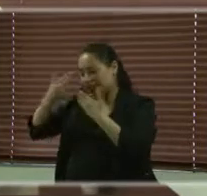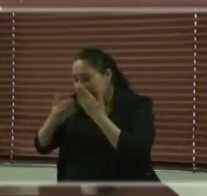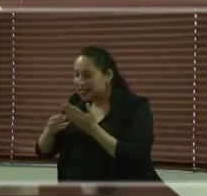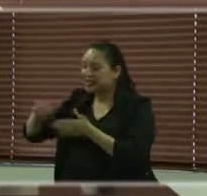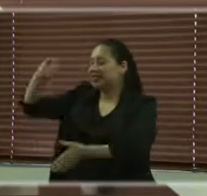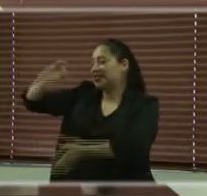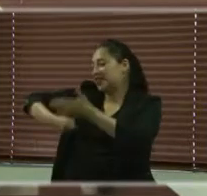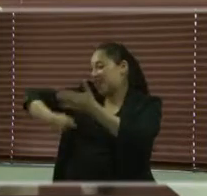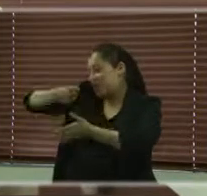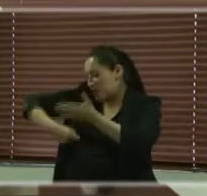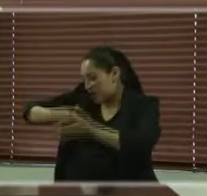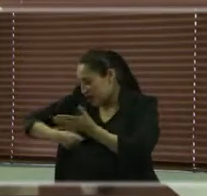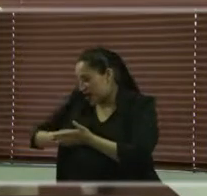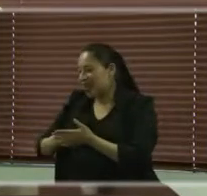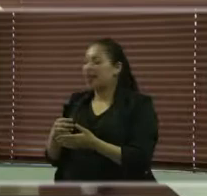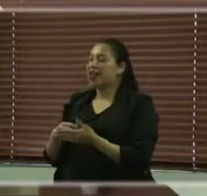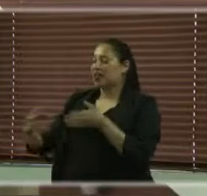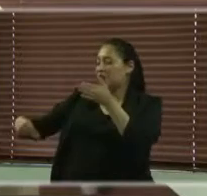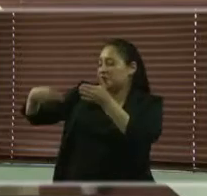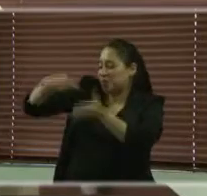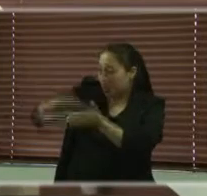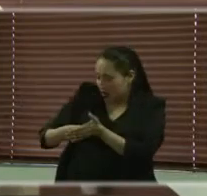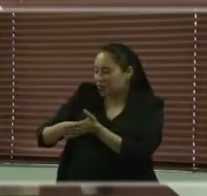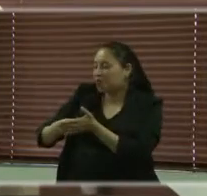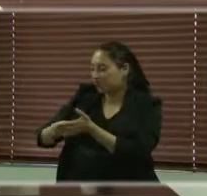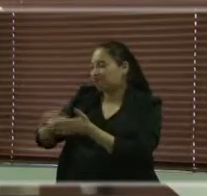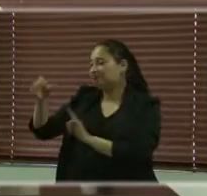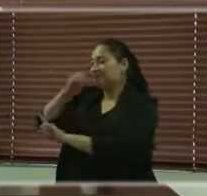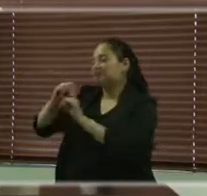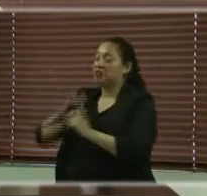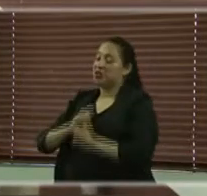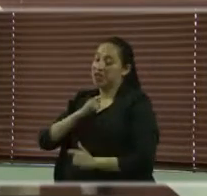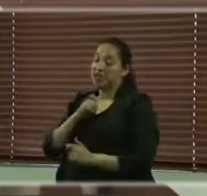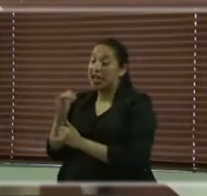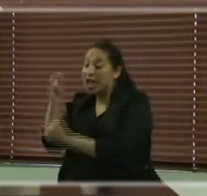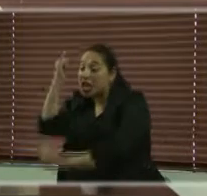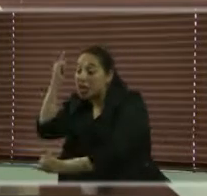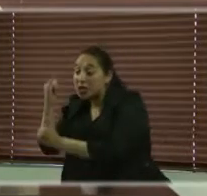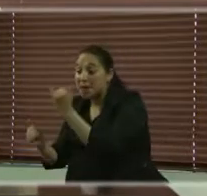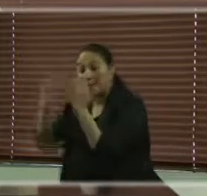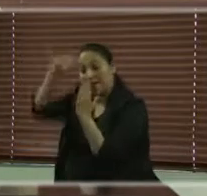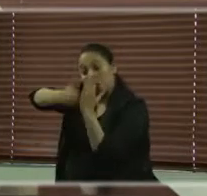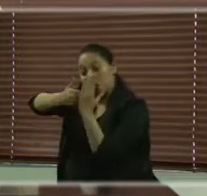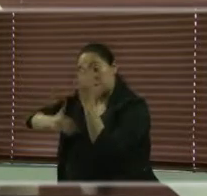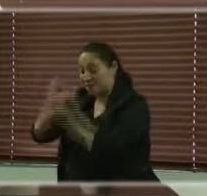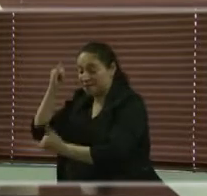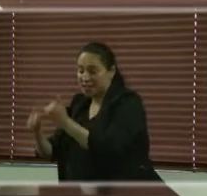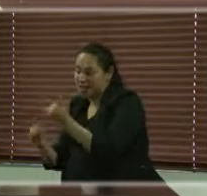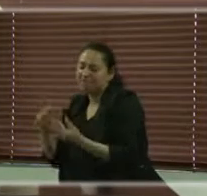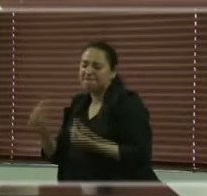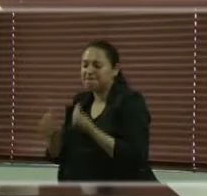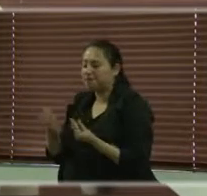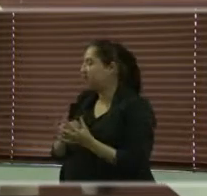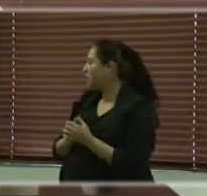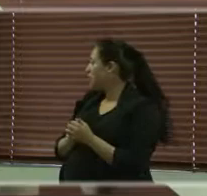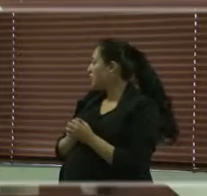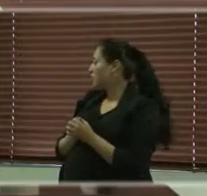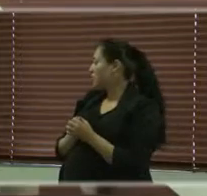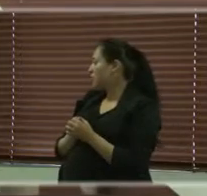se hace el análisis de las contribuciones de sociedad civil ya para el documento final que que